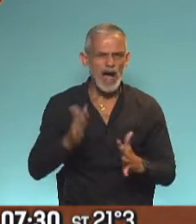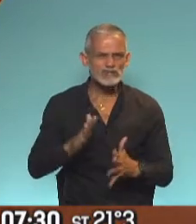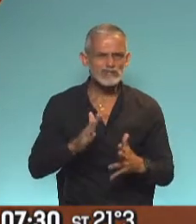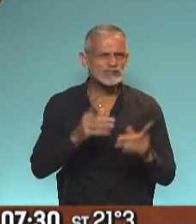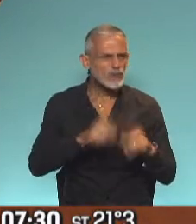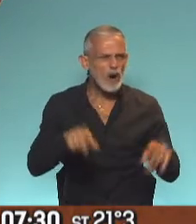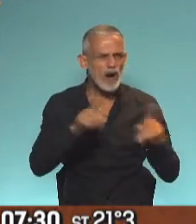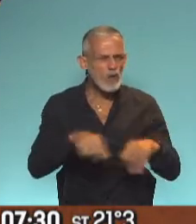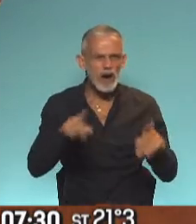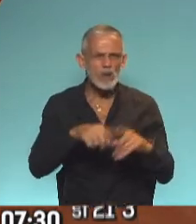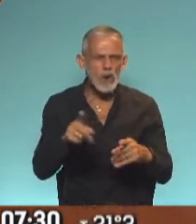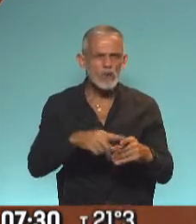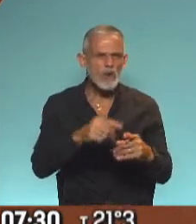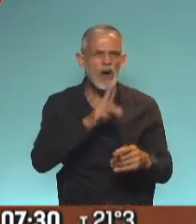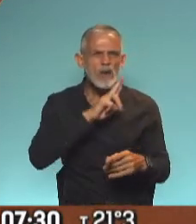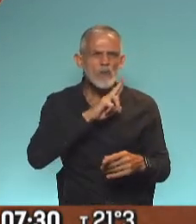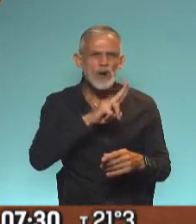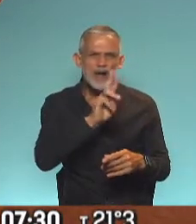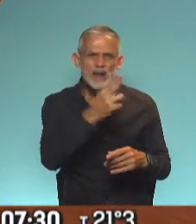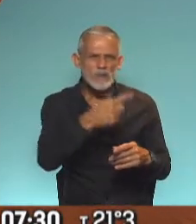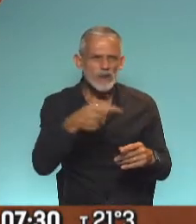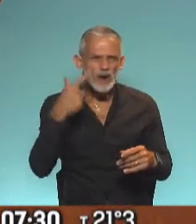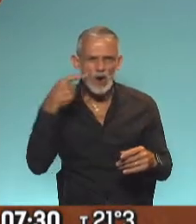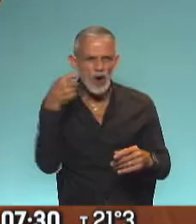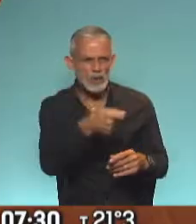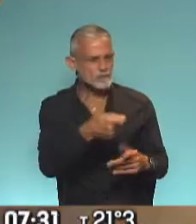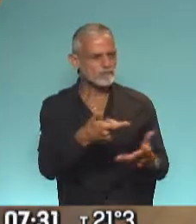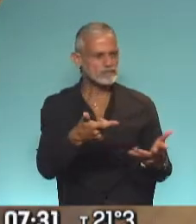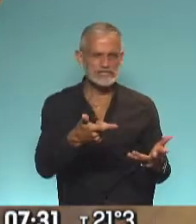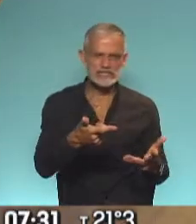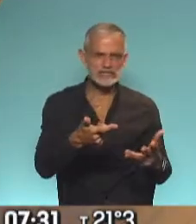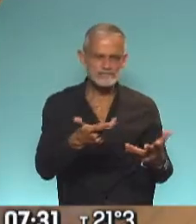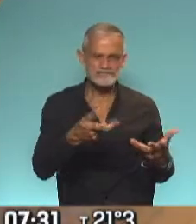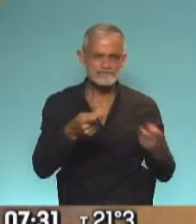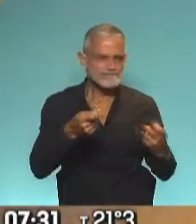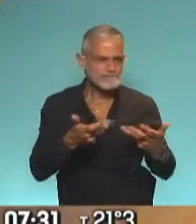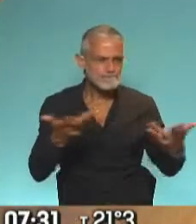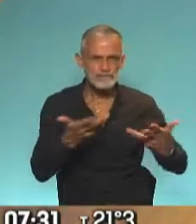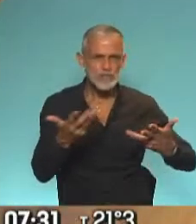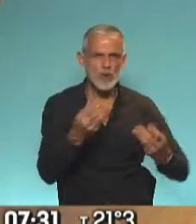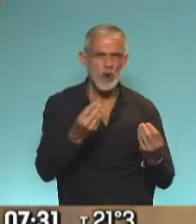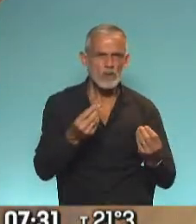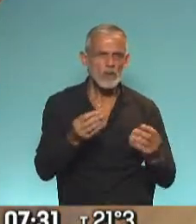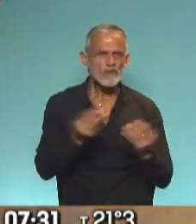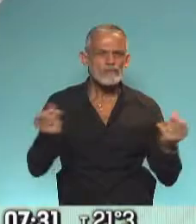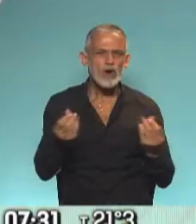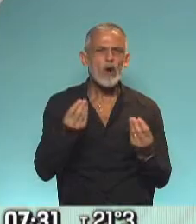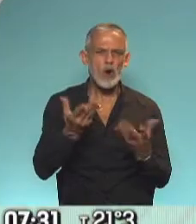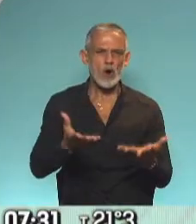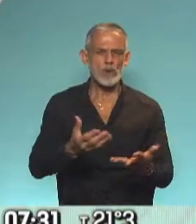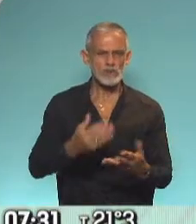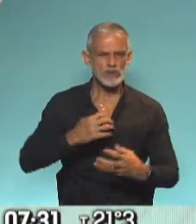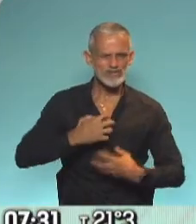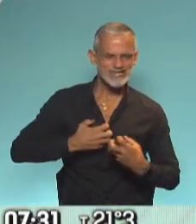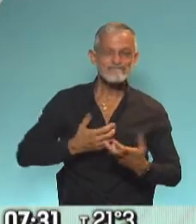sucediendo, que cada mes se multipliquen más los femicidios en la República Argentina y que no se pueda controlar esta situación, ¿no? Combatir de alguna manera? Sí, la verdad que si